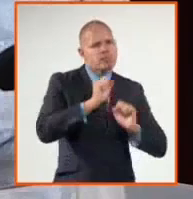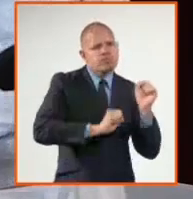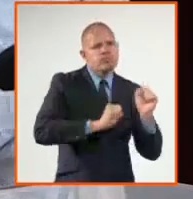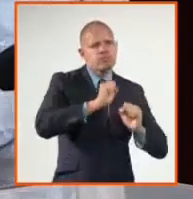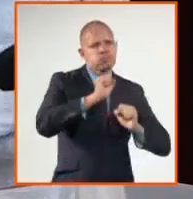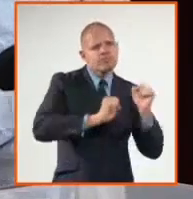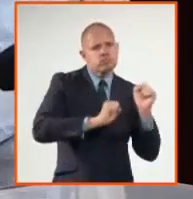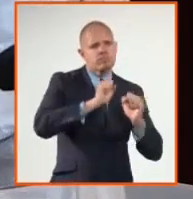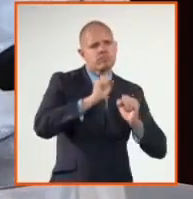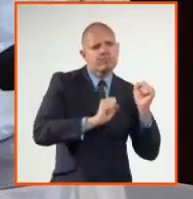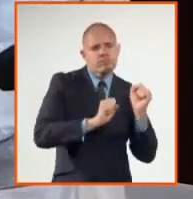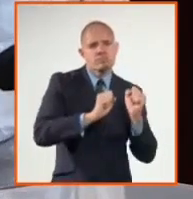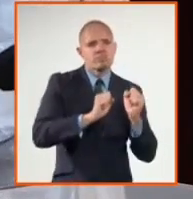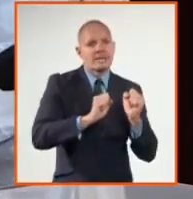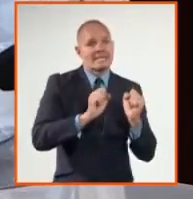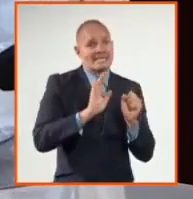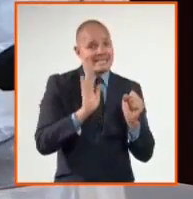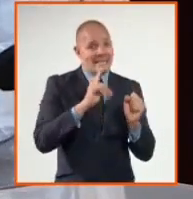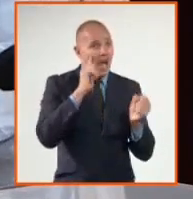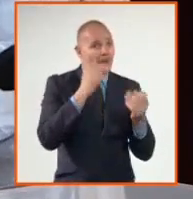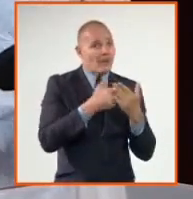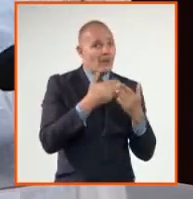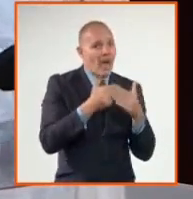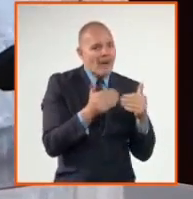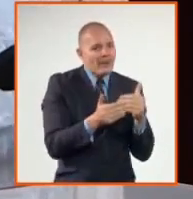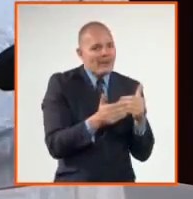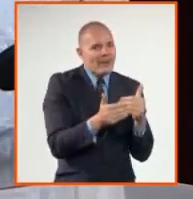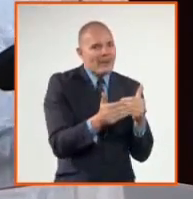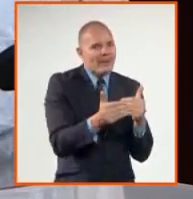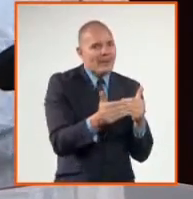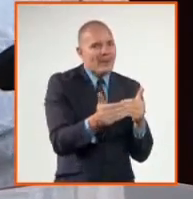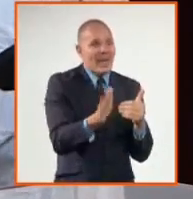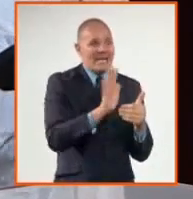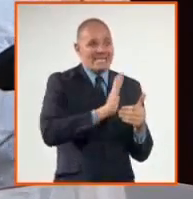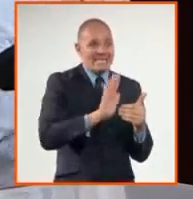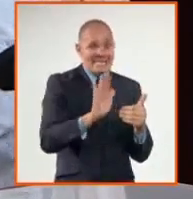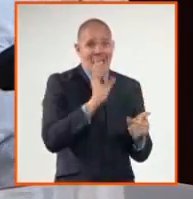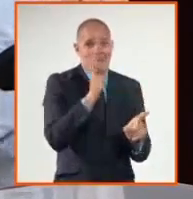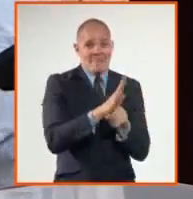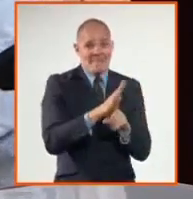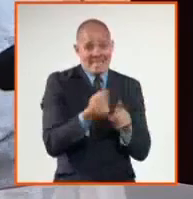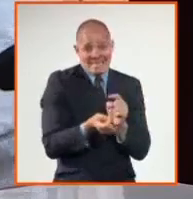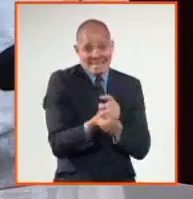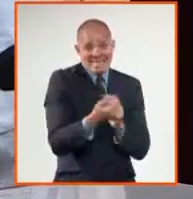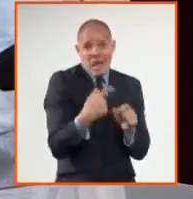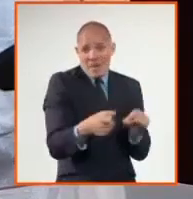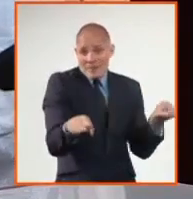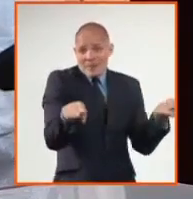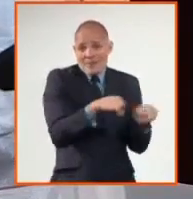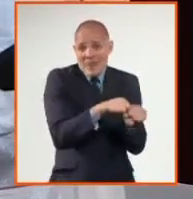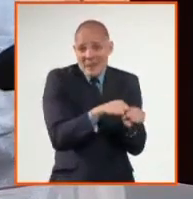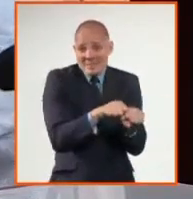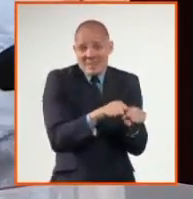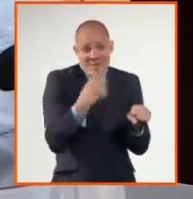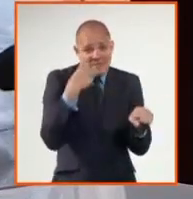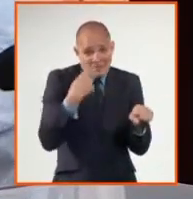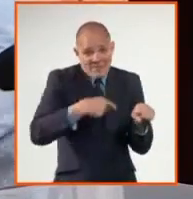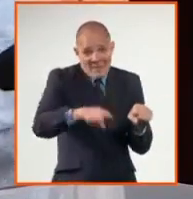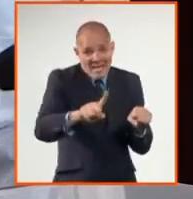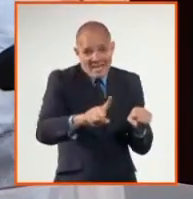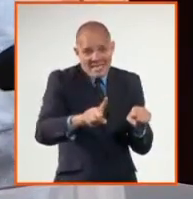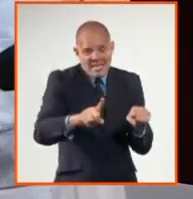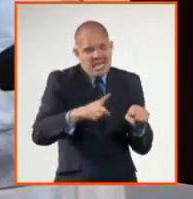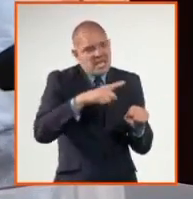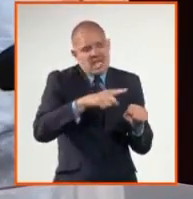garantías de comportamiento para devolverla completamente había alcanzado incluso los 100 me agua y tenía